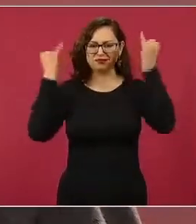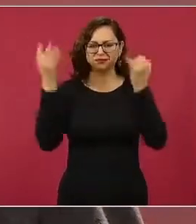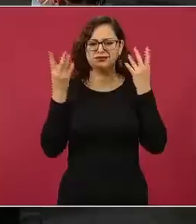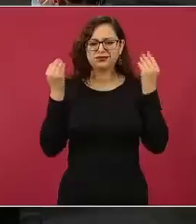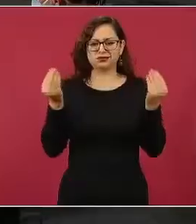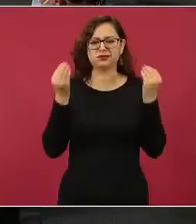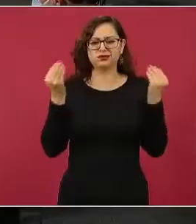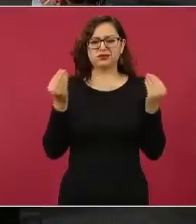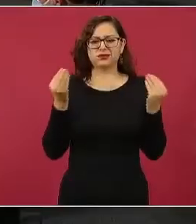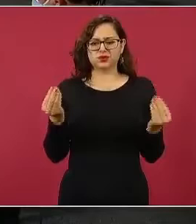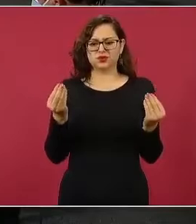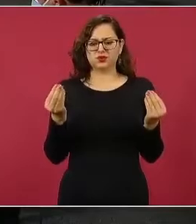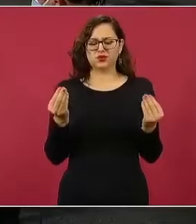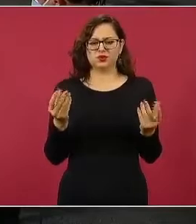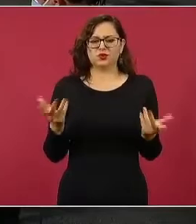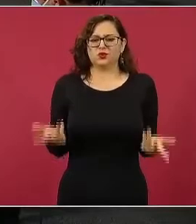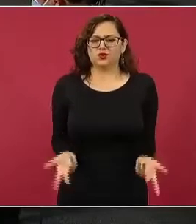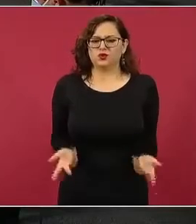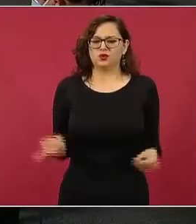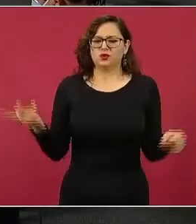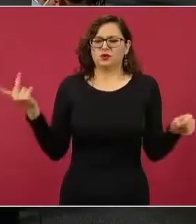para que yo no continúe,